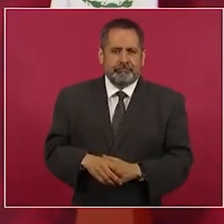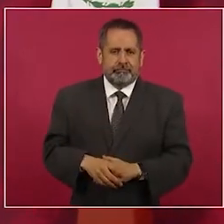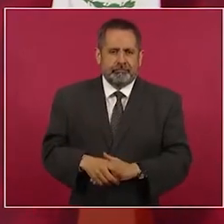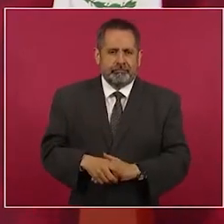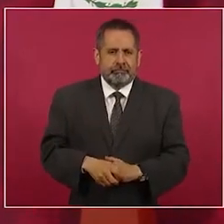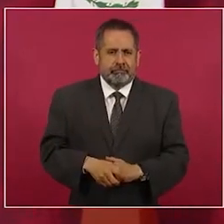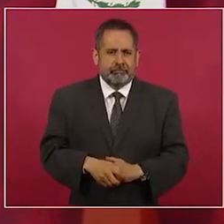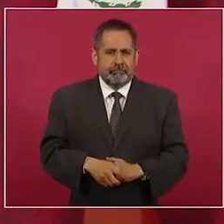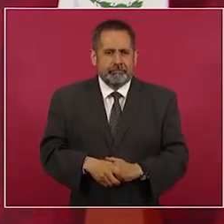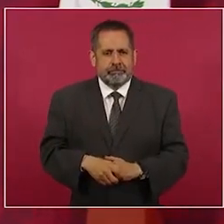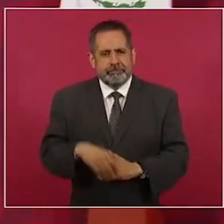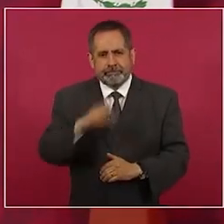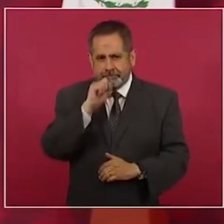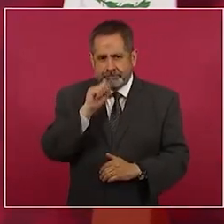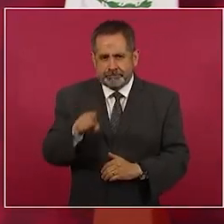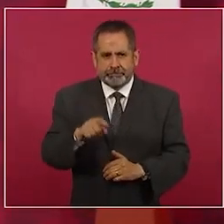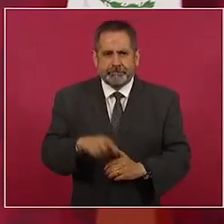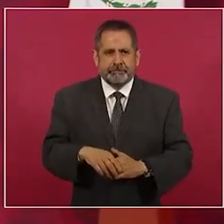Y además,